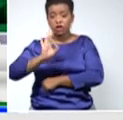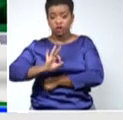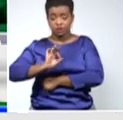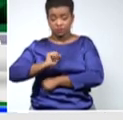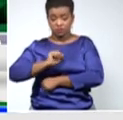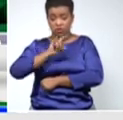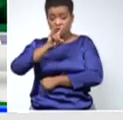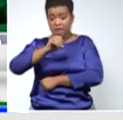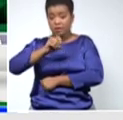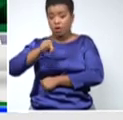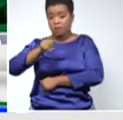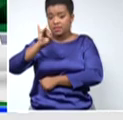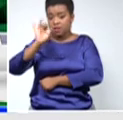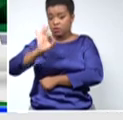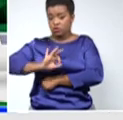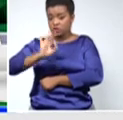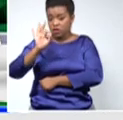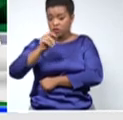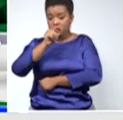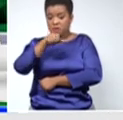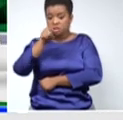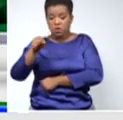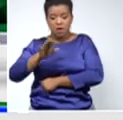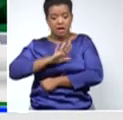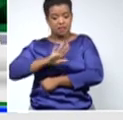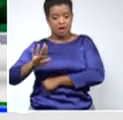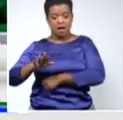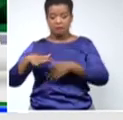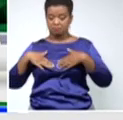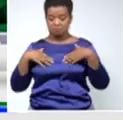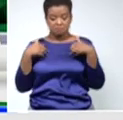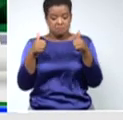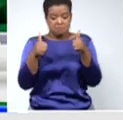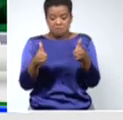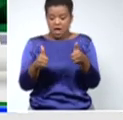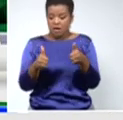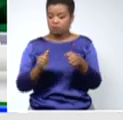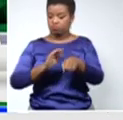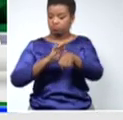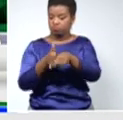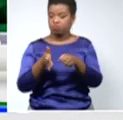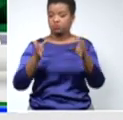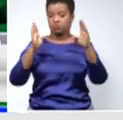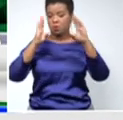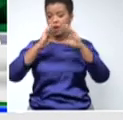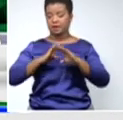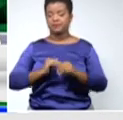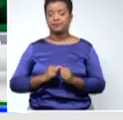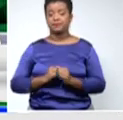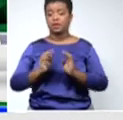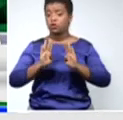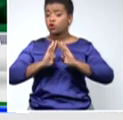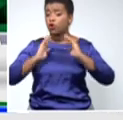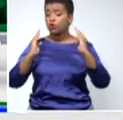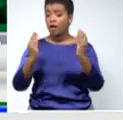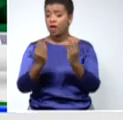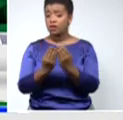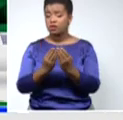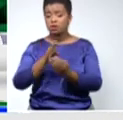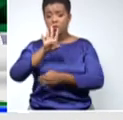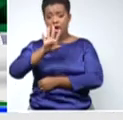en Cuba se han recuperado de la enfermedad. Estamos hablando de un total de